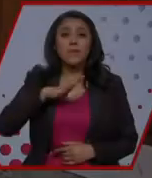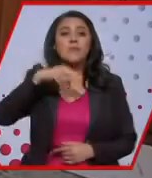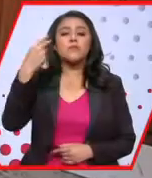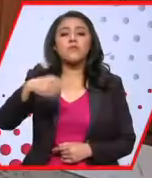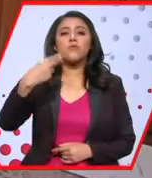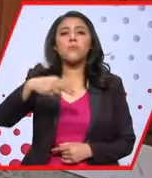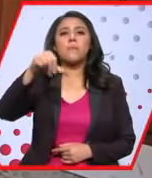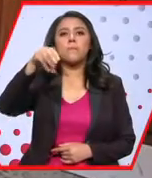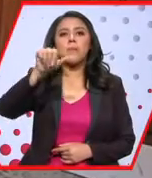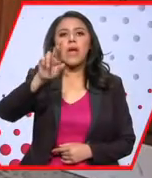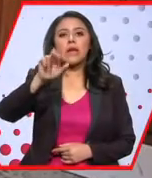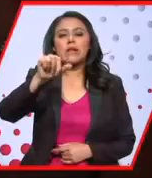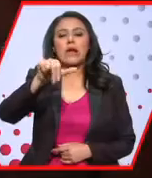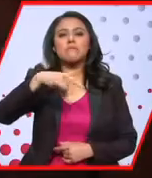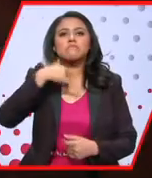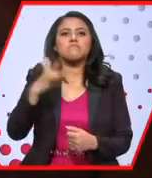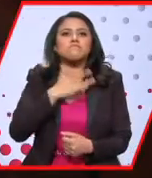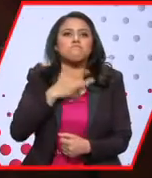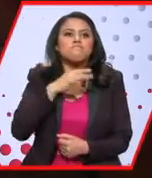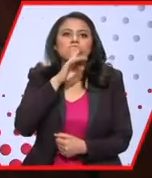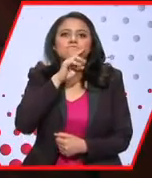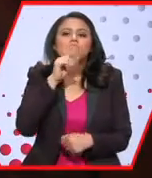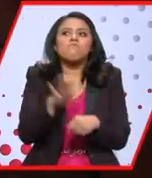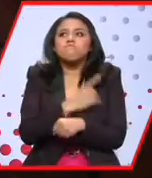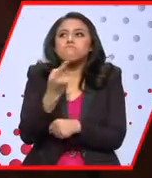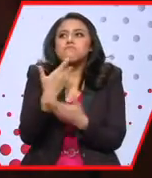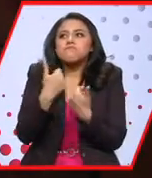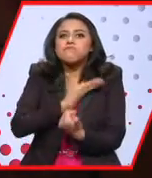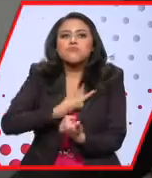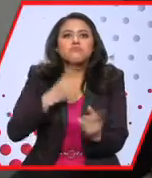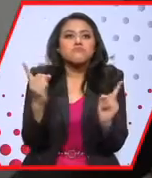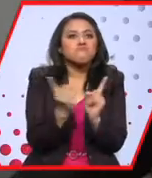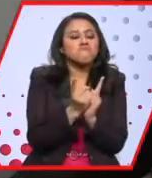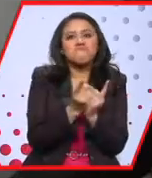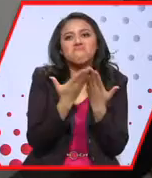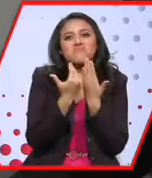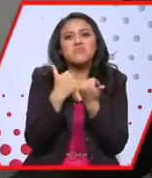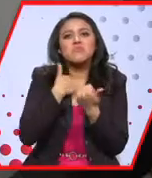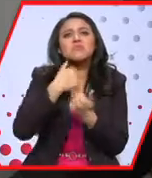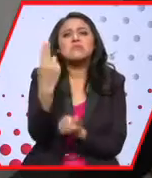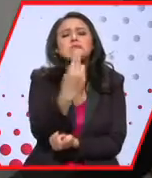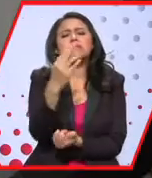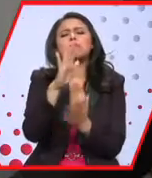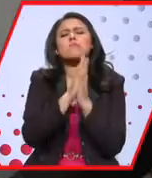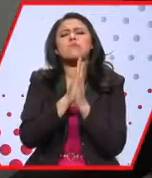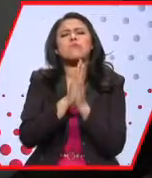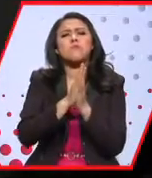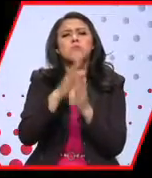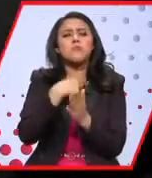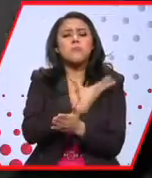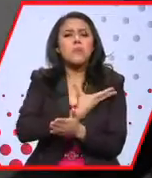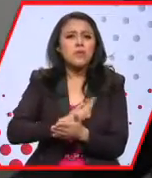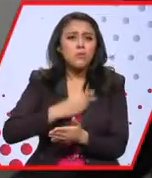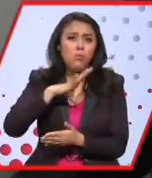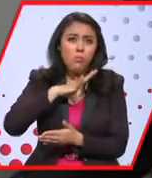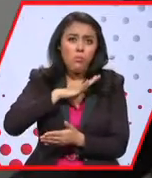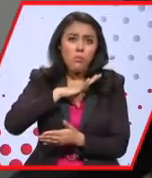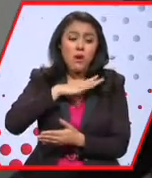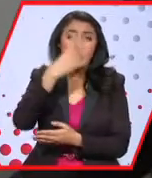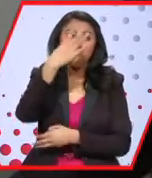María de Jesús se encuentra desesperada al no tener a su lado a su hijo. Necesito tener conmigo a mi menor hijo. Cuenta